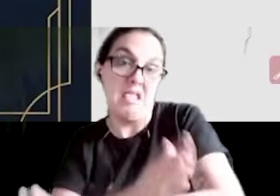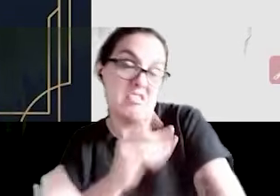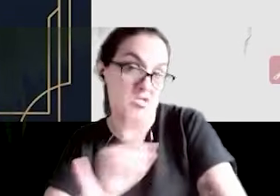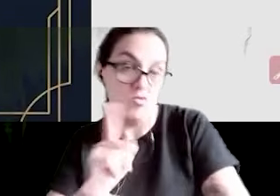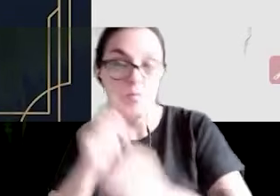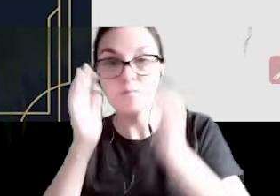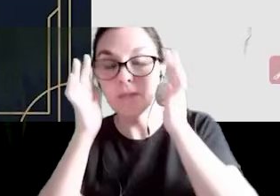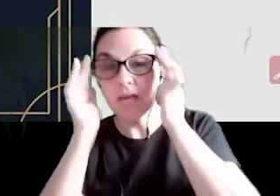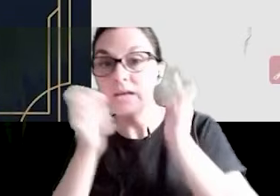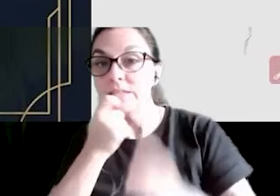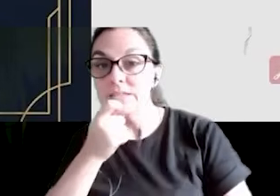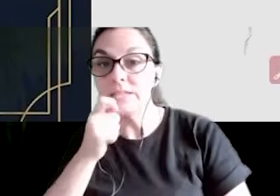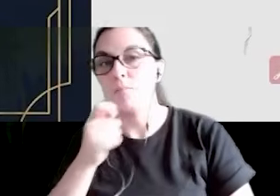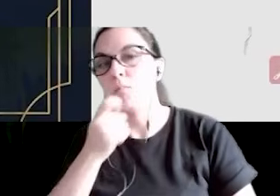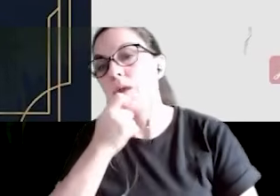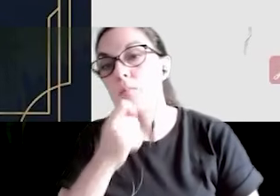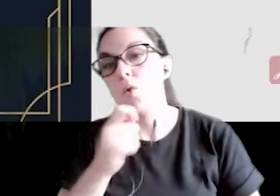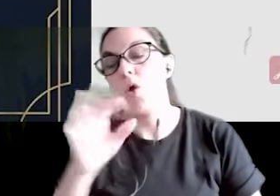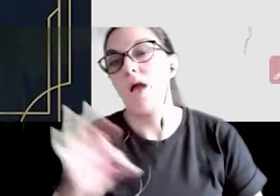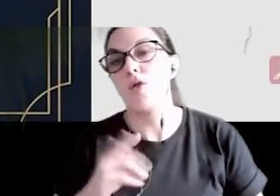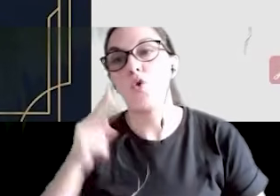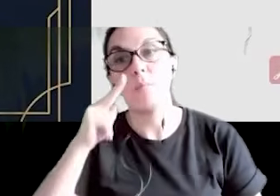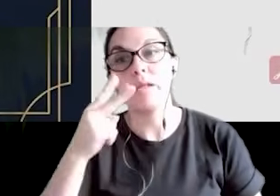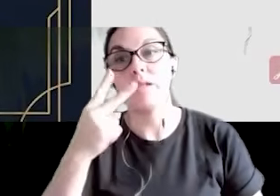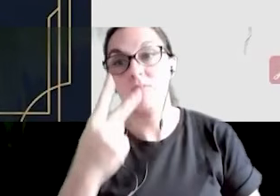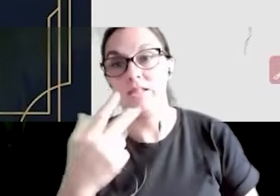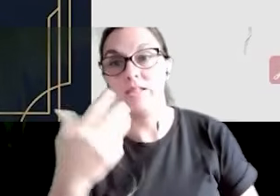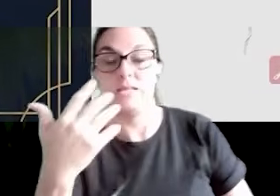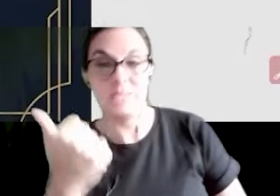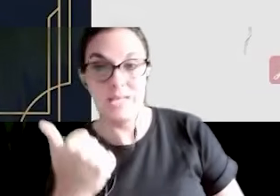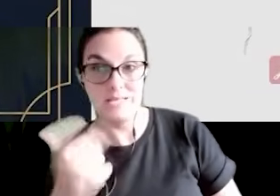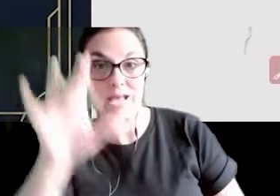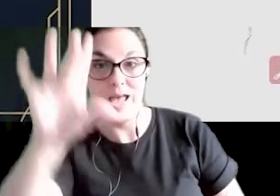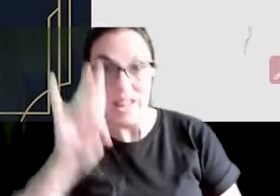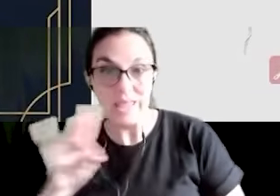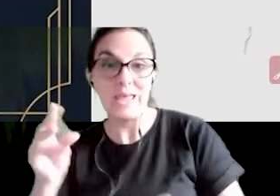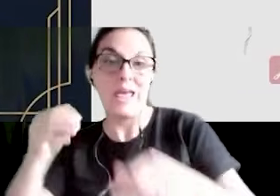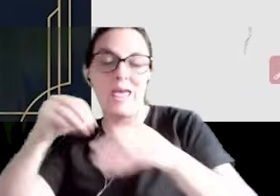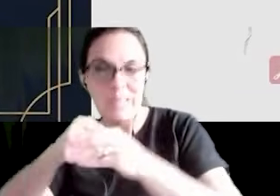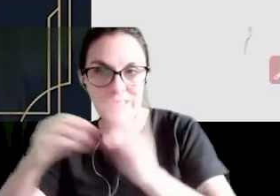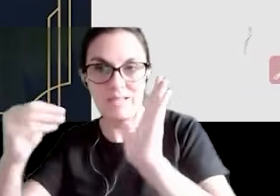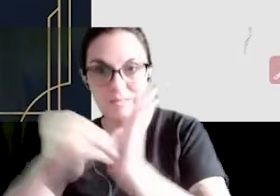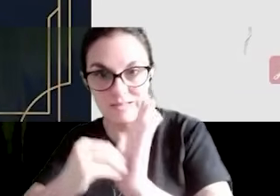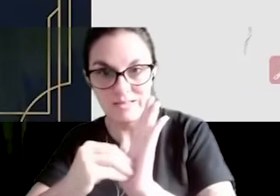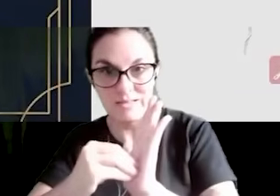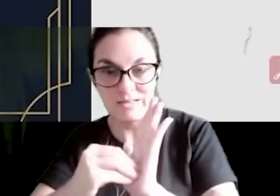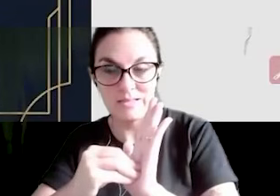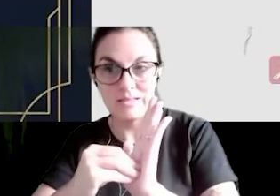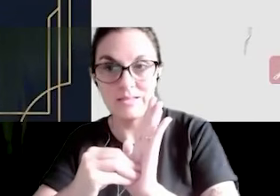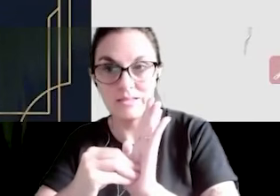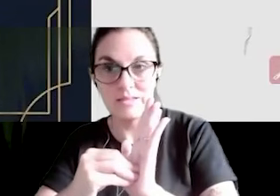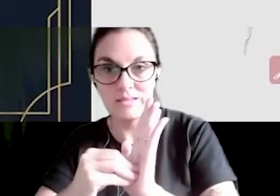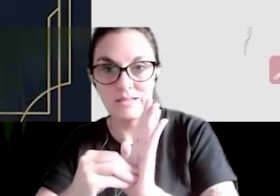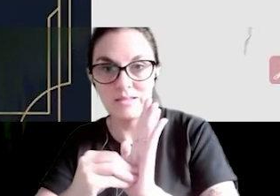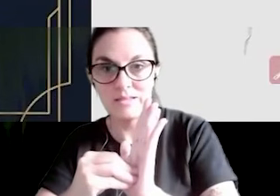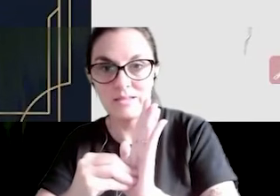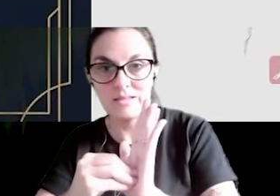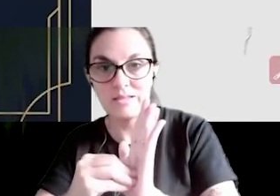en el año 2026, y nosotros estamos situados dentro de un año, dentro del